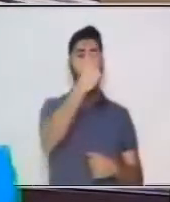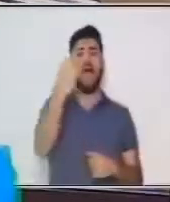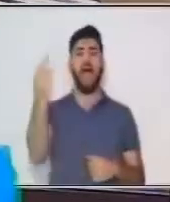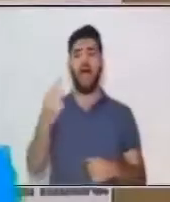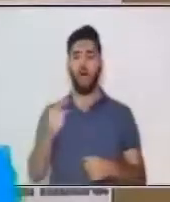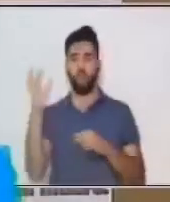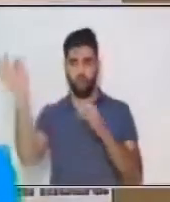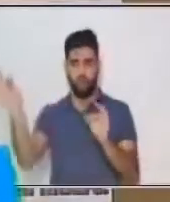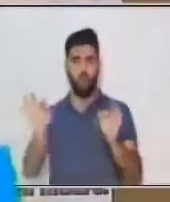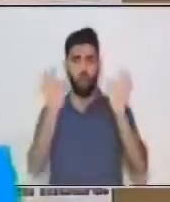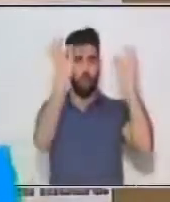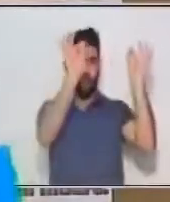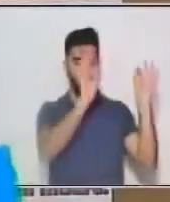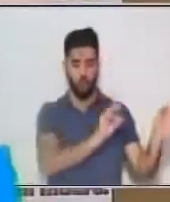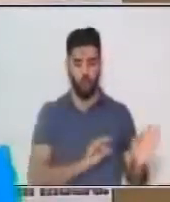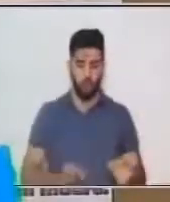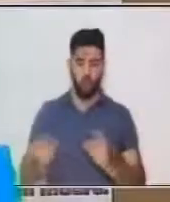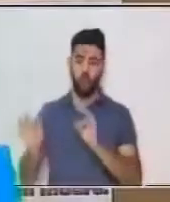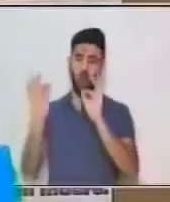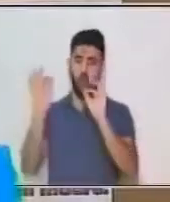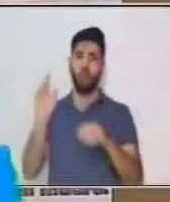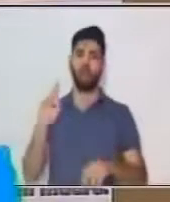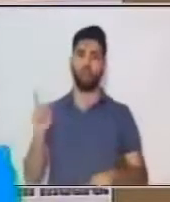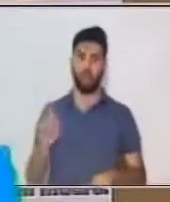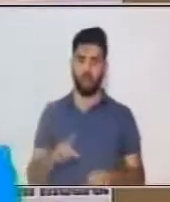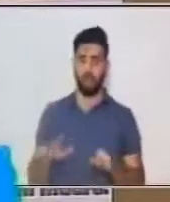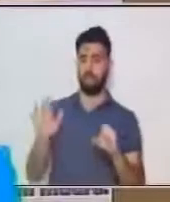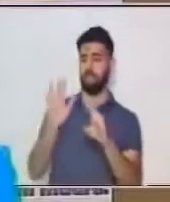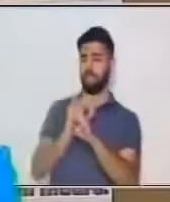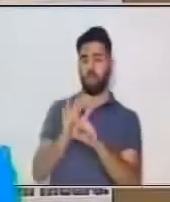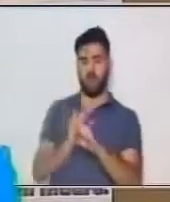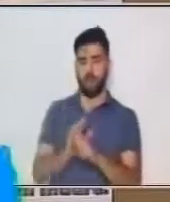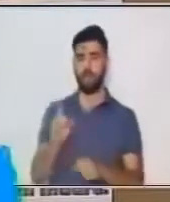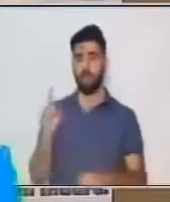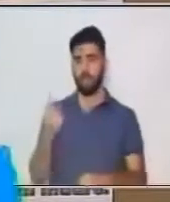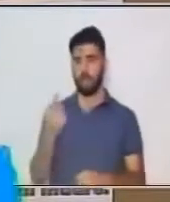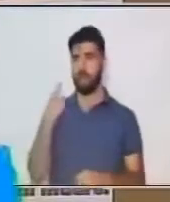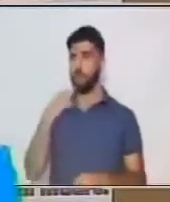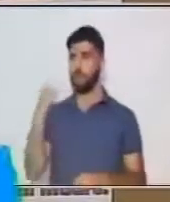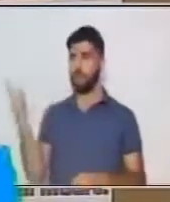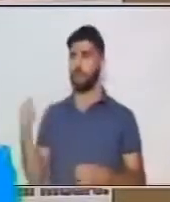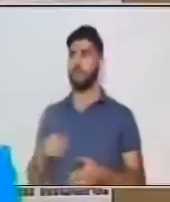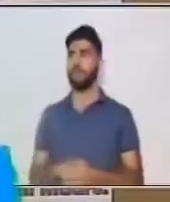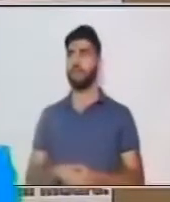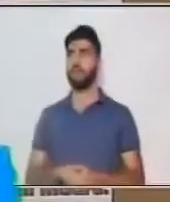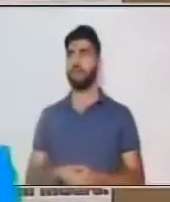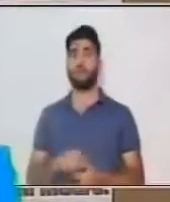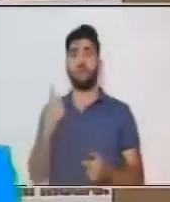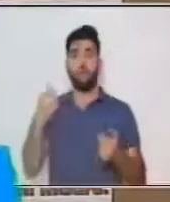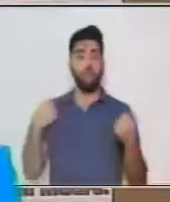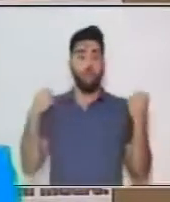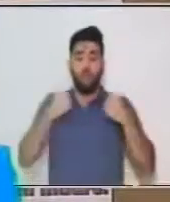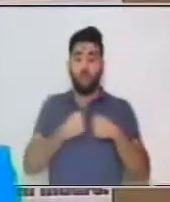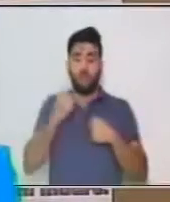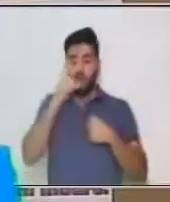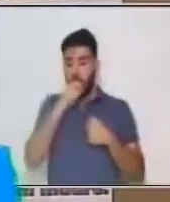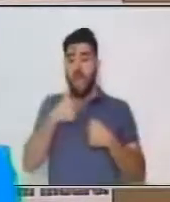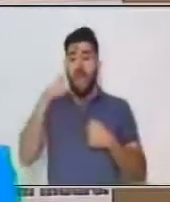que estamos utilizando. Por ejemplo, la primera, por no llevar suéter, ahora tengo mucho